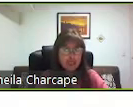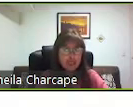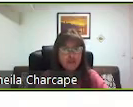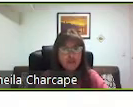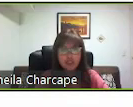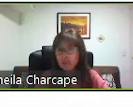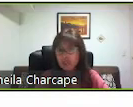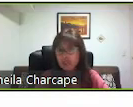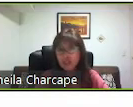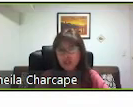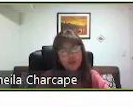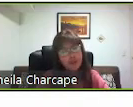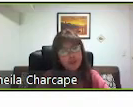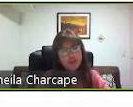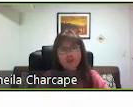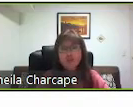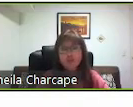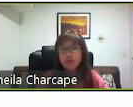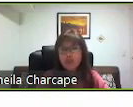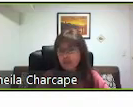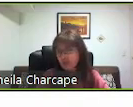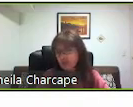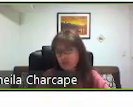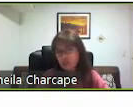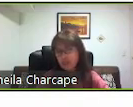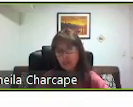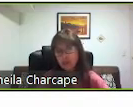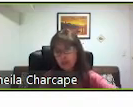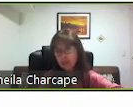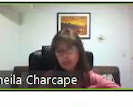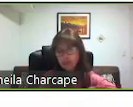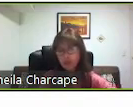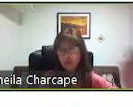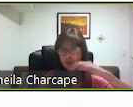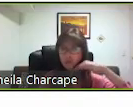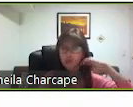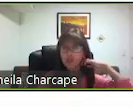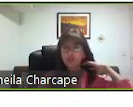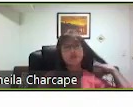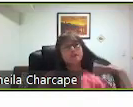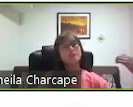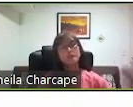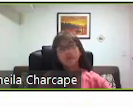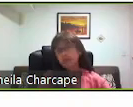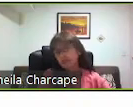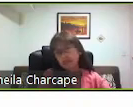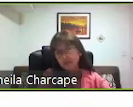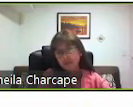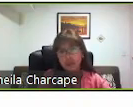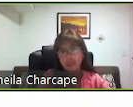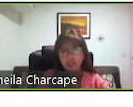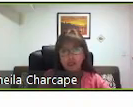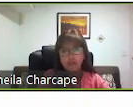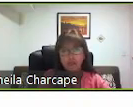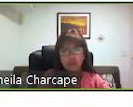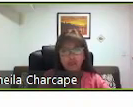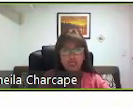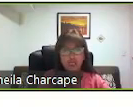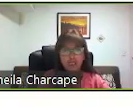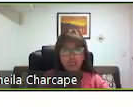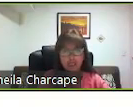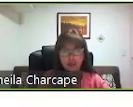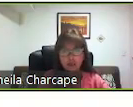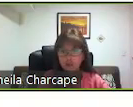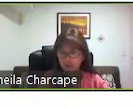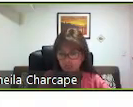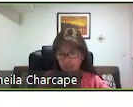que este niño ha sido agredido por su padre, ellos tratan de defender al padre a como dé lugar, ¿no? Pero la